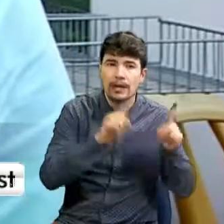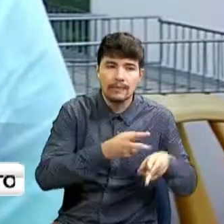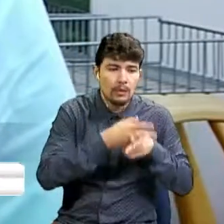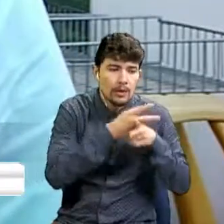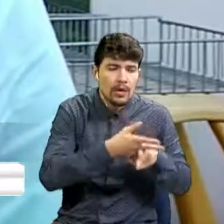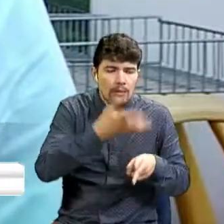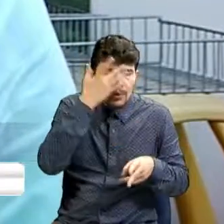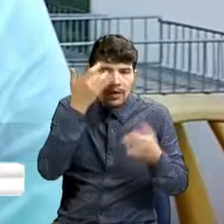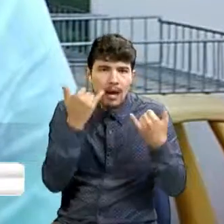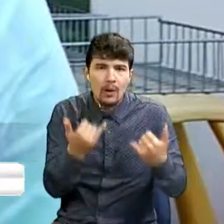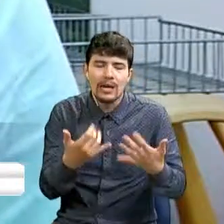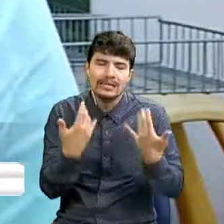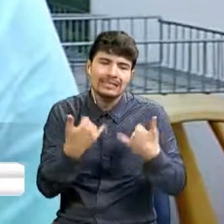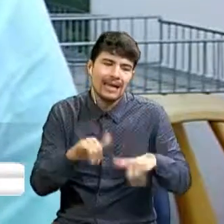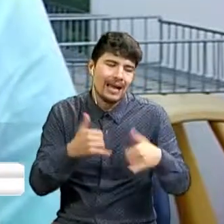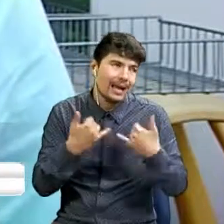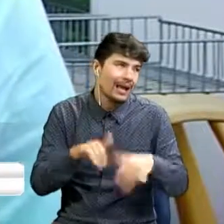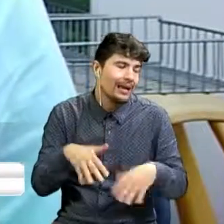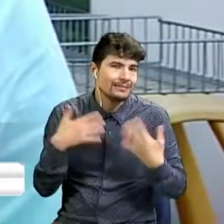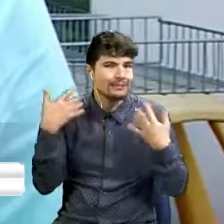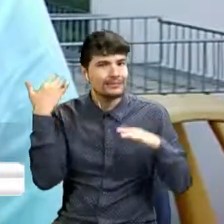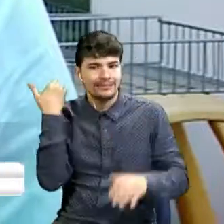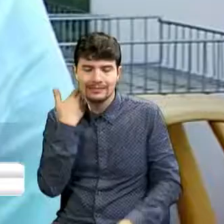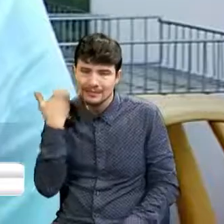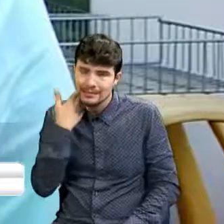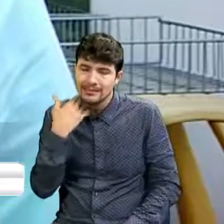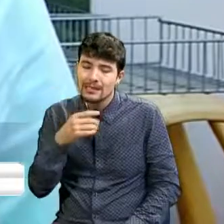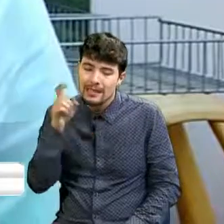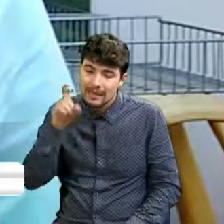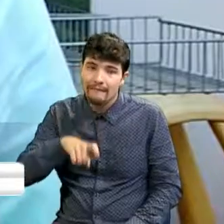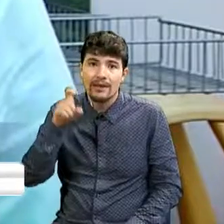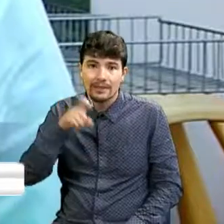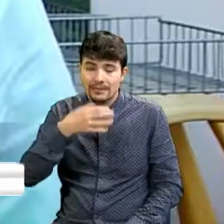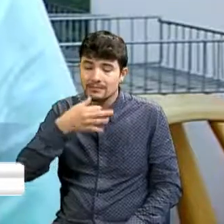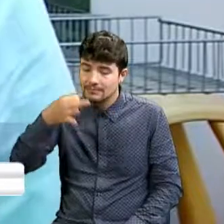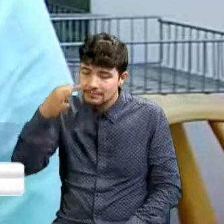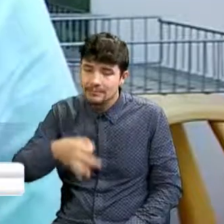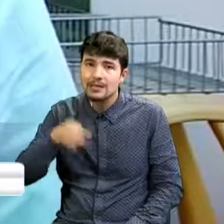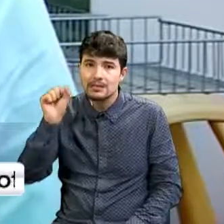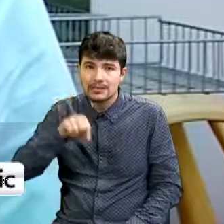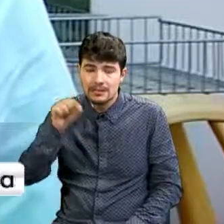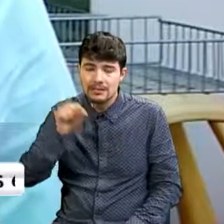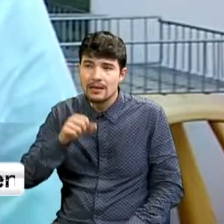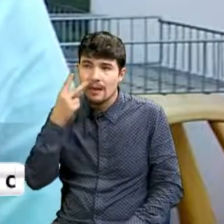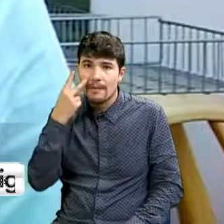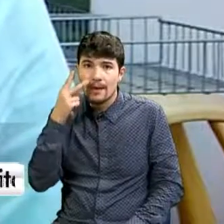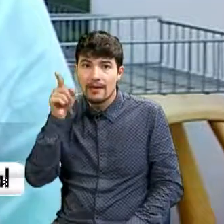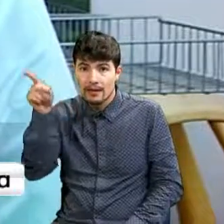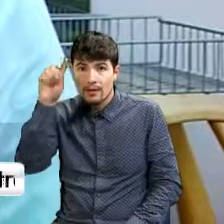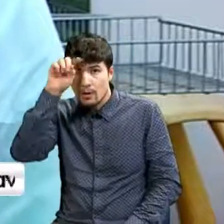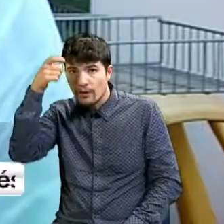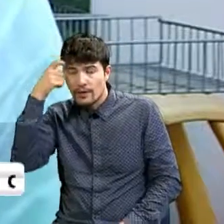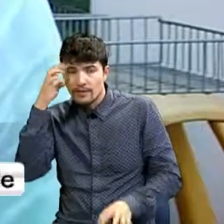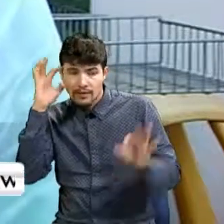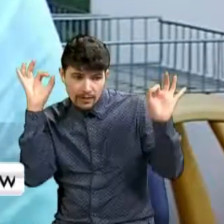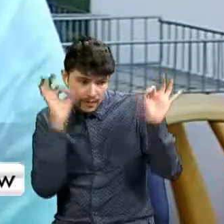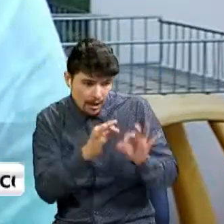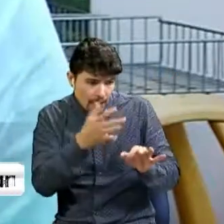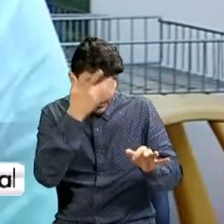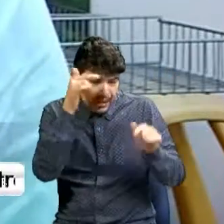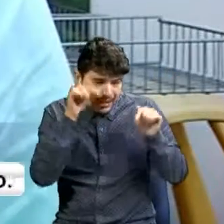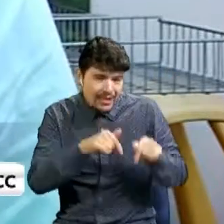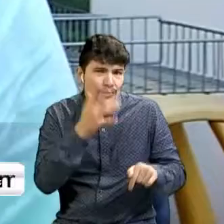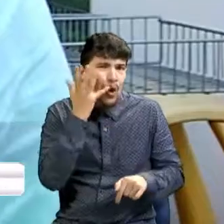que esto ya está desbordando todos los límites y sería necesario de verdad que miren la problemática porque cada día esto se está agudizando